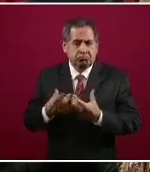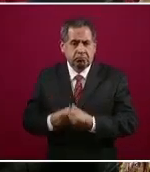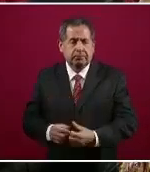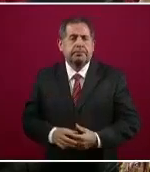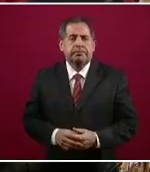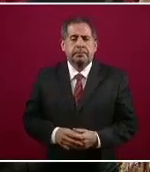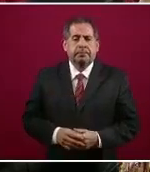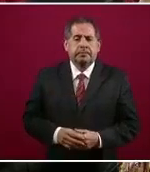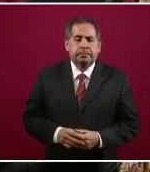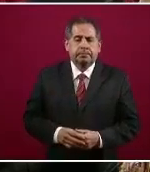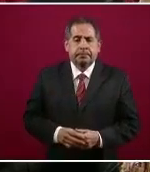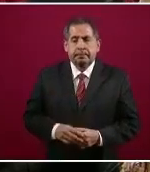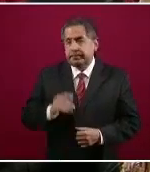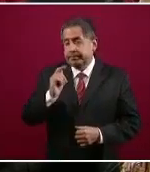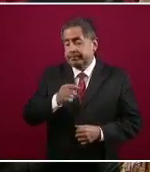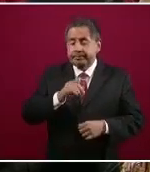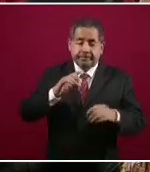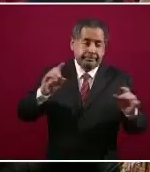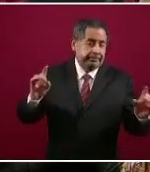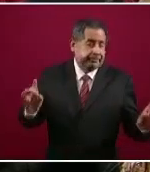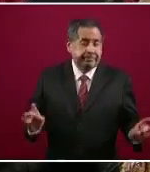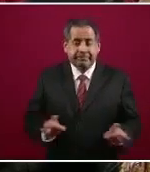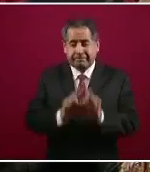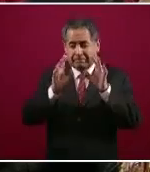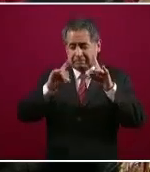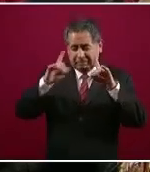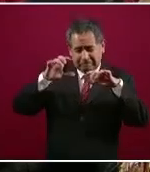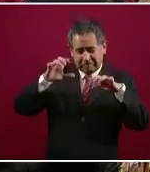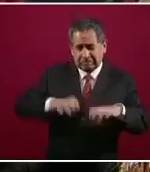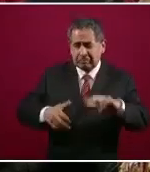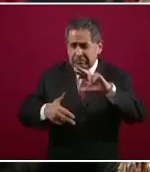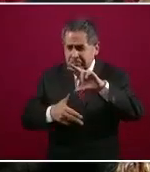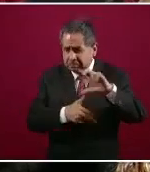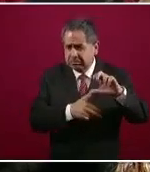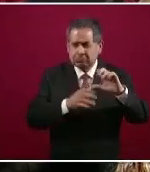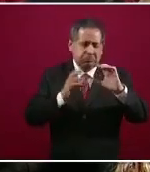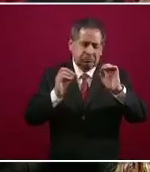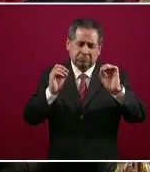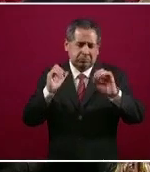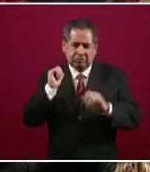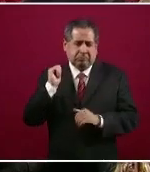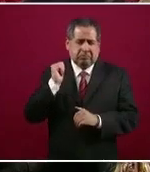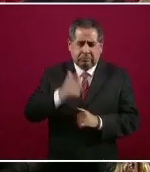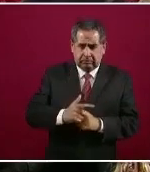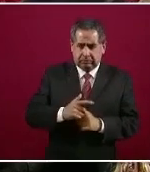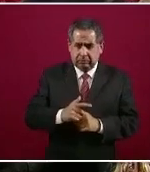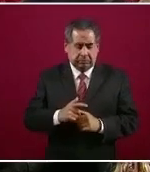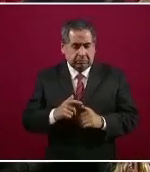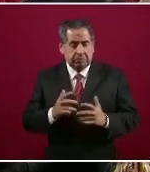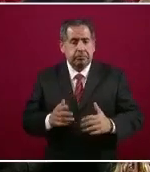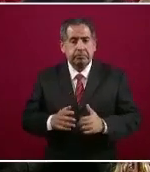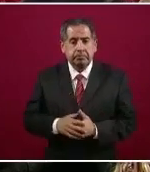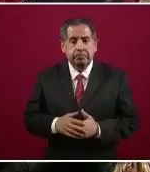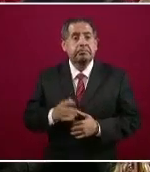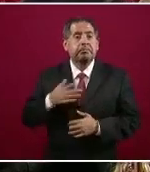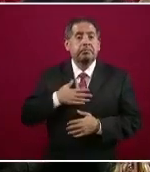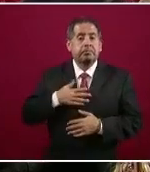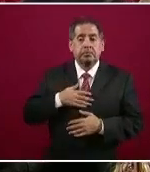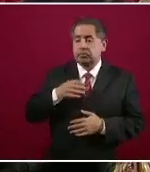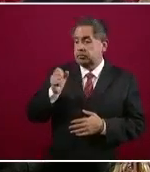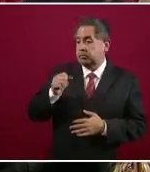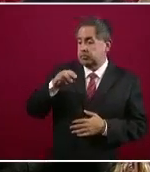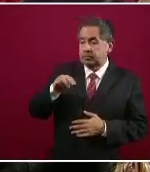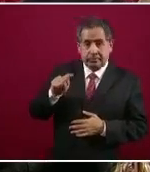Ya cuando tenemos un evento, ¿qué es lo que ocurre? El Servicio Meteorológico Nacional alerta